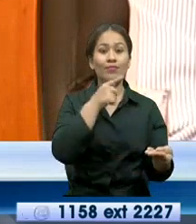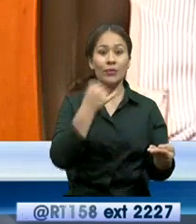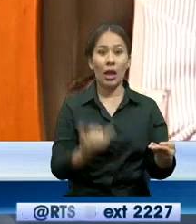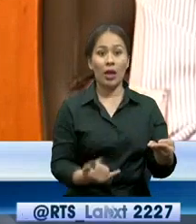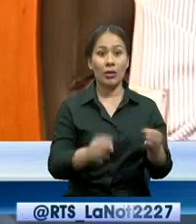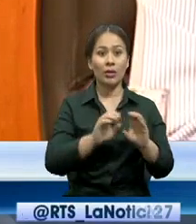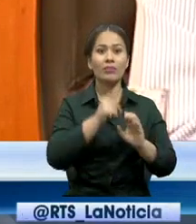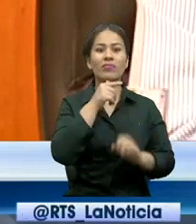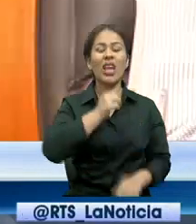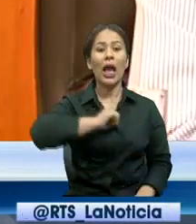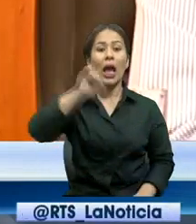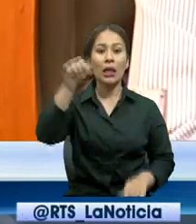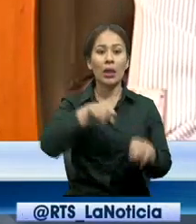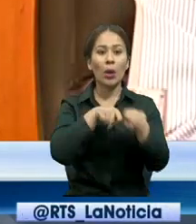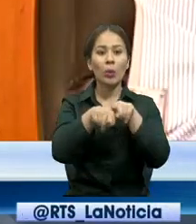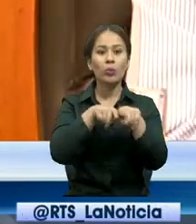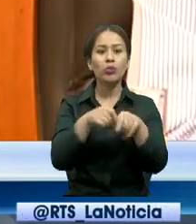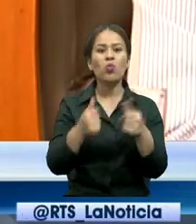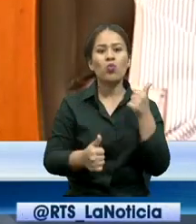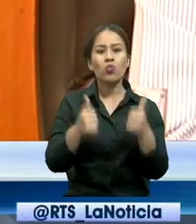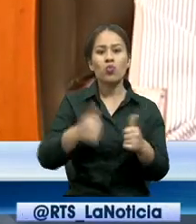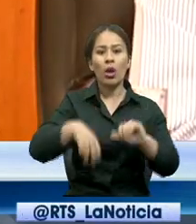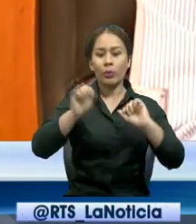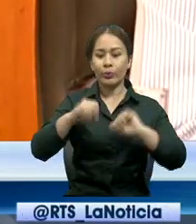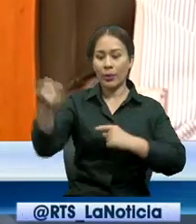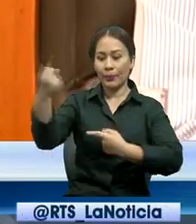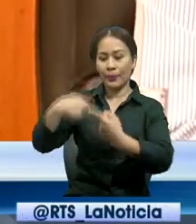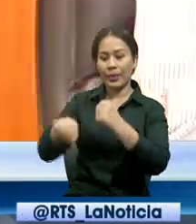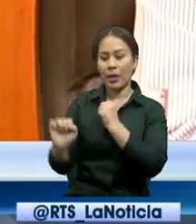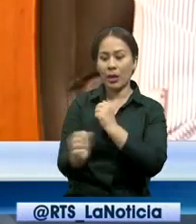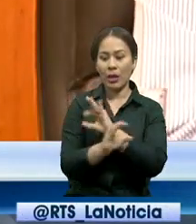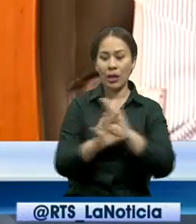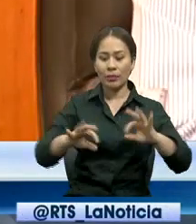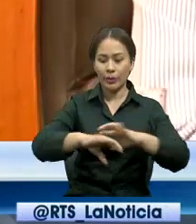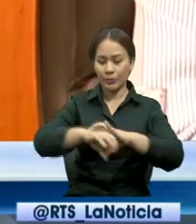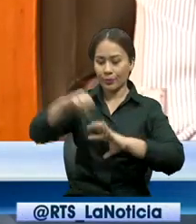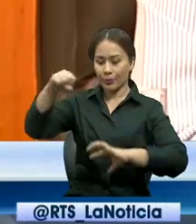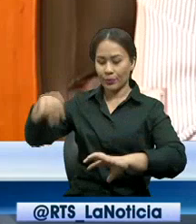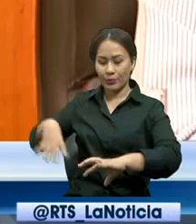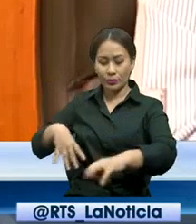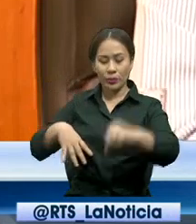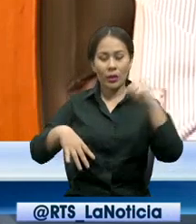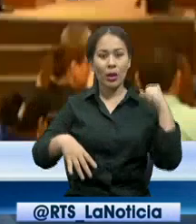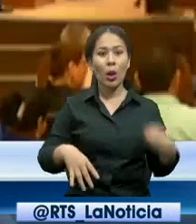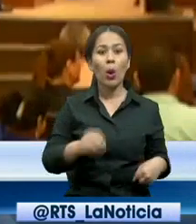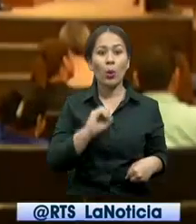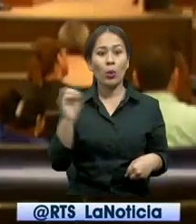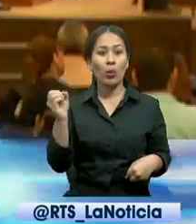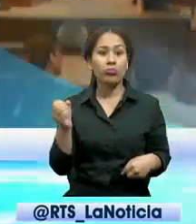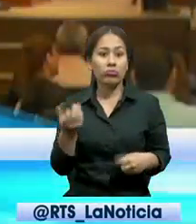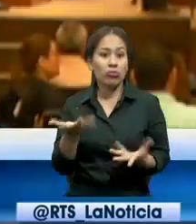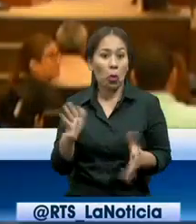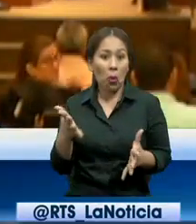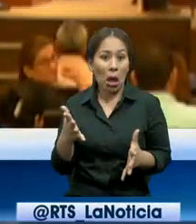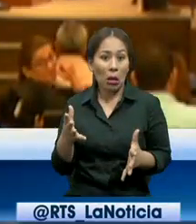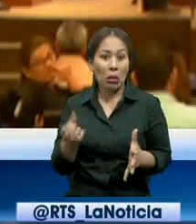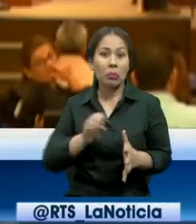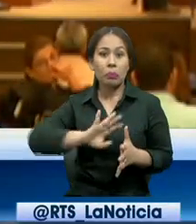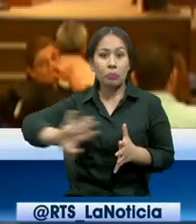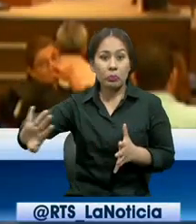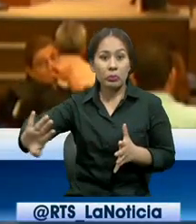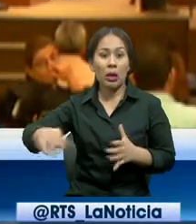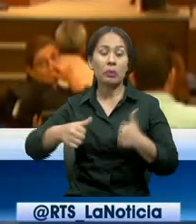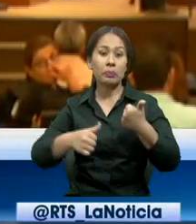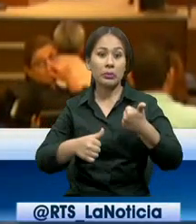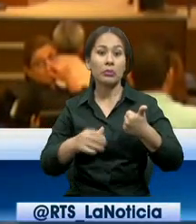a los ganadores de la adjudicación a ver qué sirve y qué es útil para su trabajo. El proceso se llevó a cabo